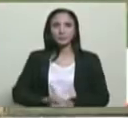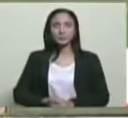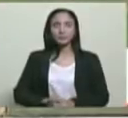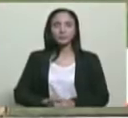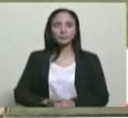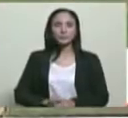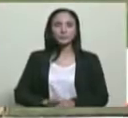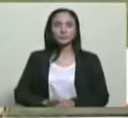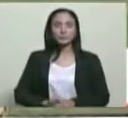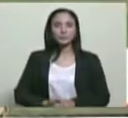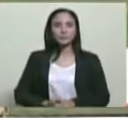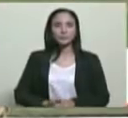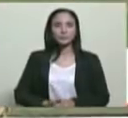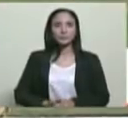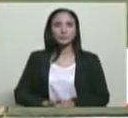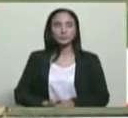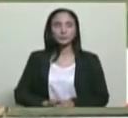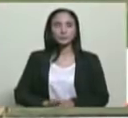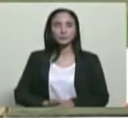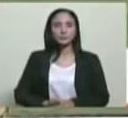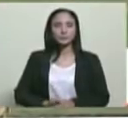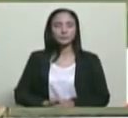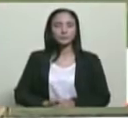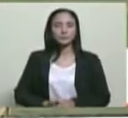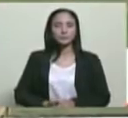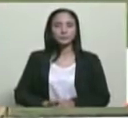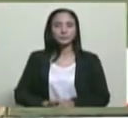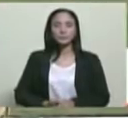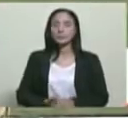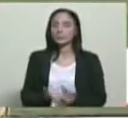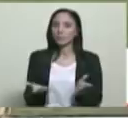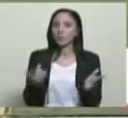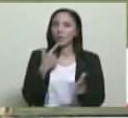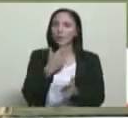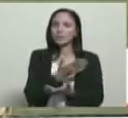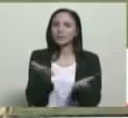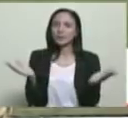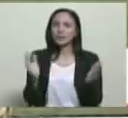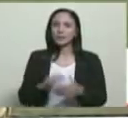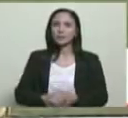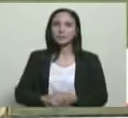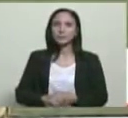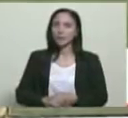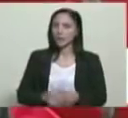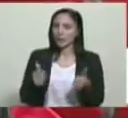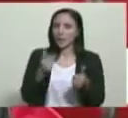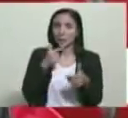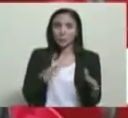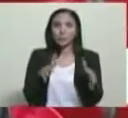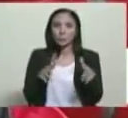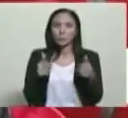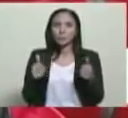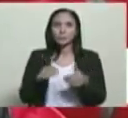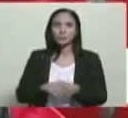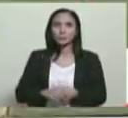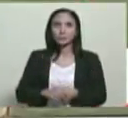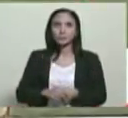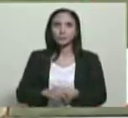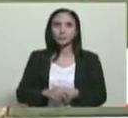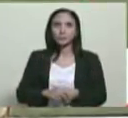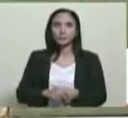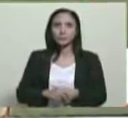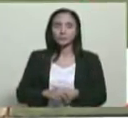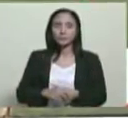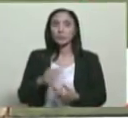Pedro, Robetza, compañeros, todo. Miren qué belleza. La juventud con